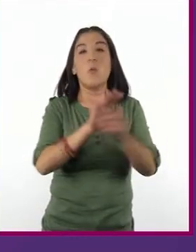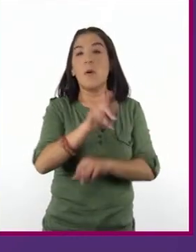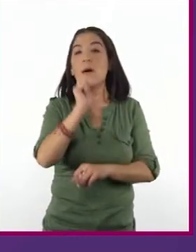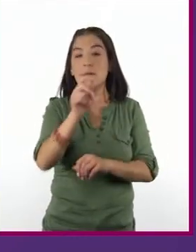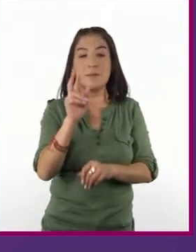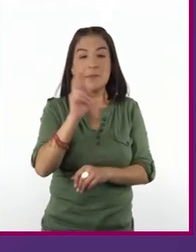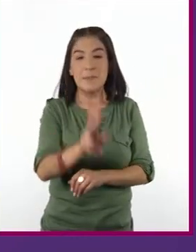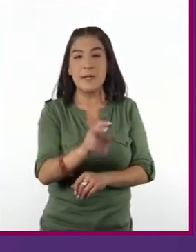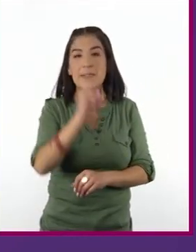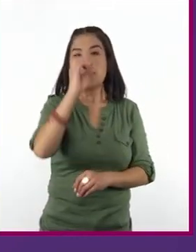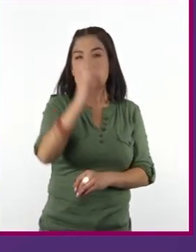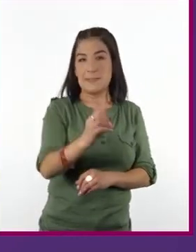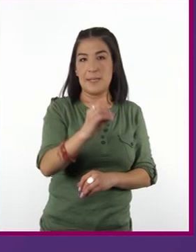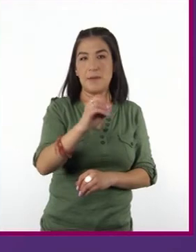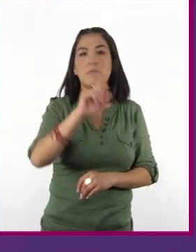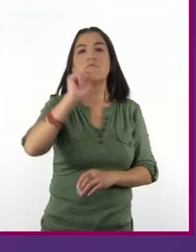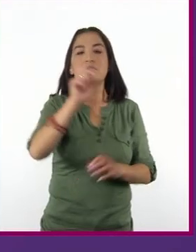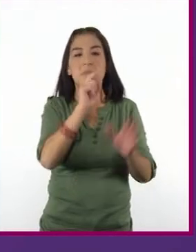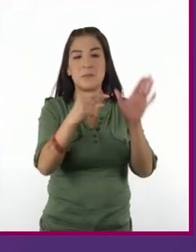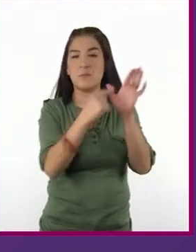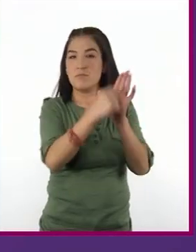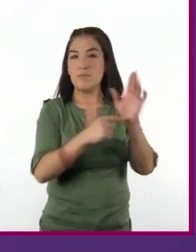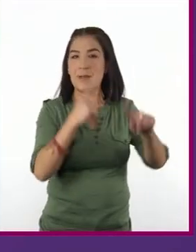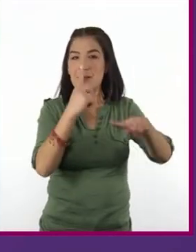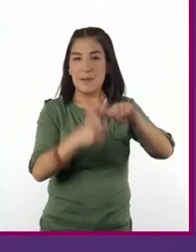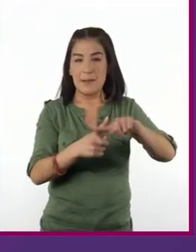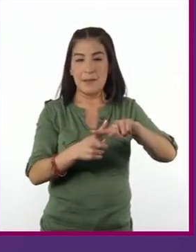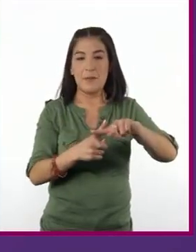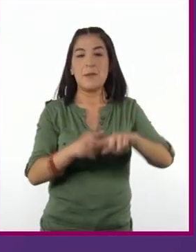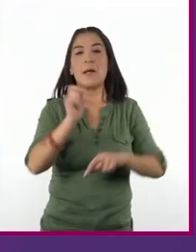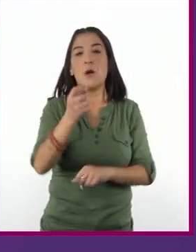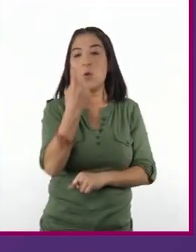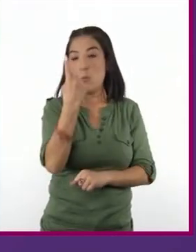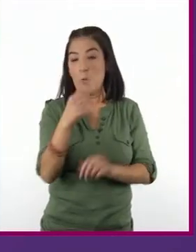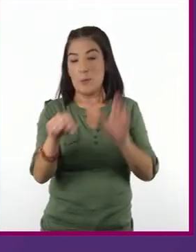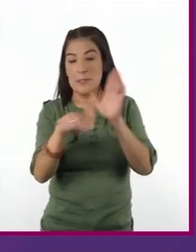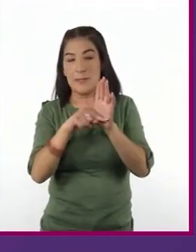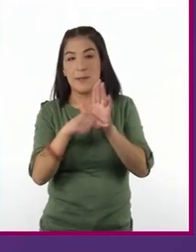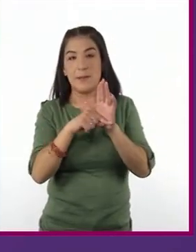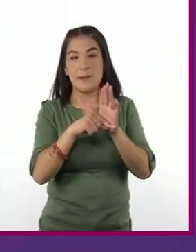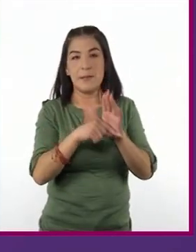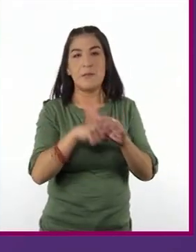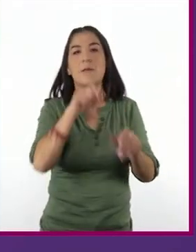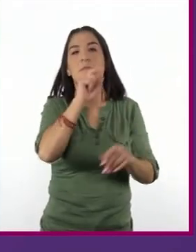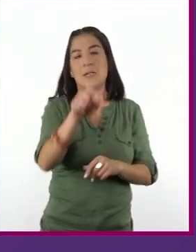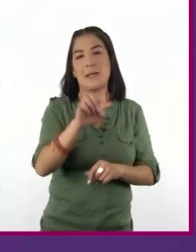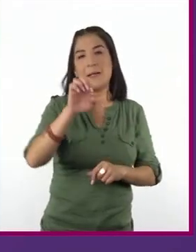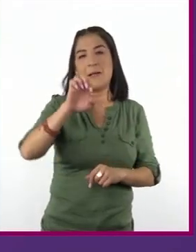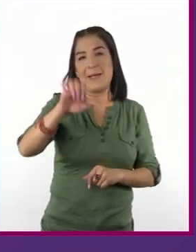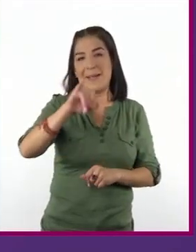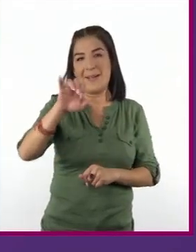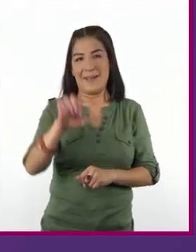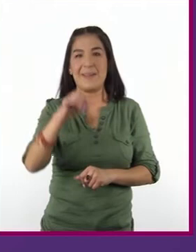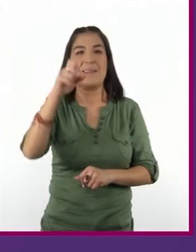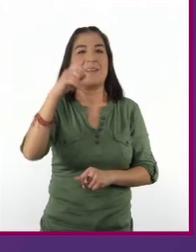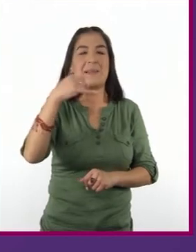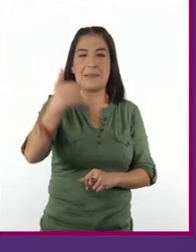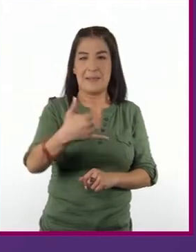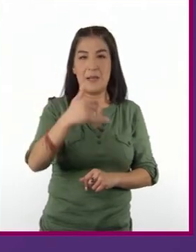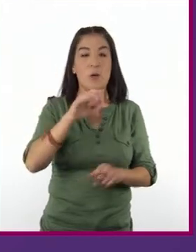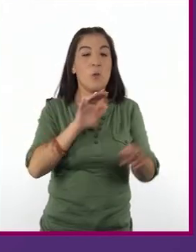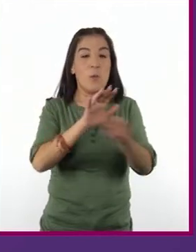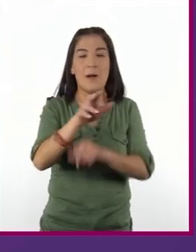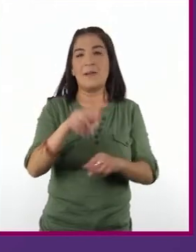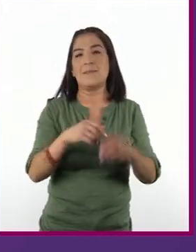el 0 en el eje de las abscisas, luego localizamos el 1 negativo en el eje de las ordenadas para encontrar el